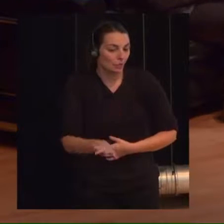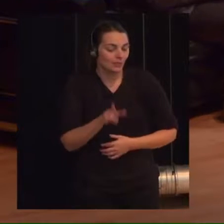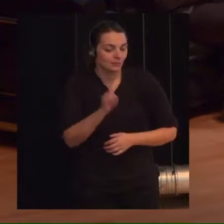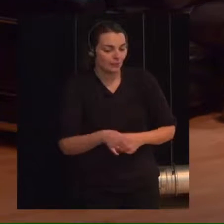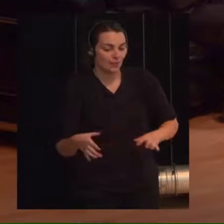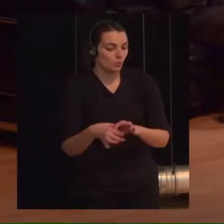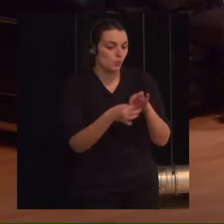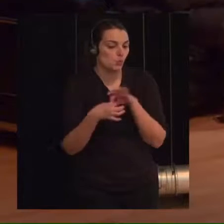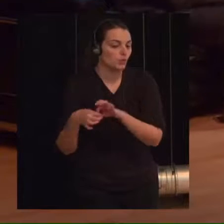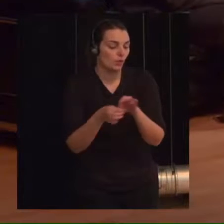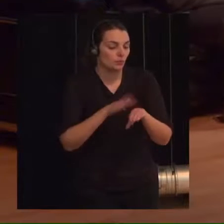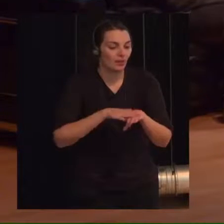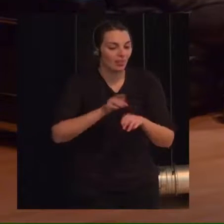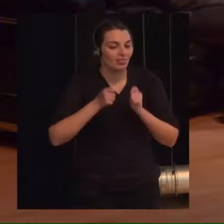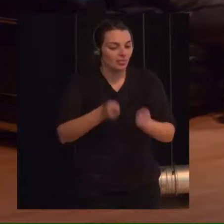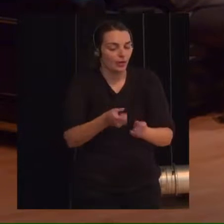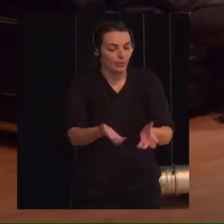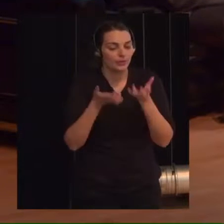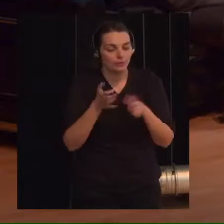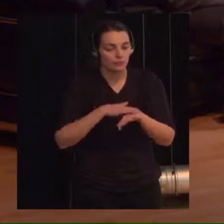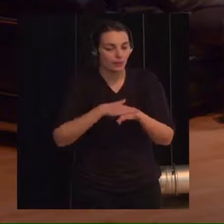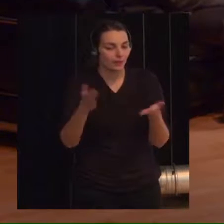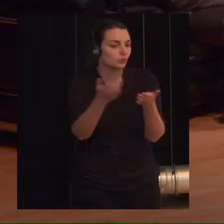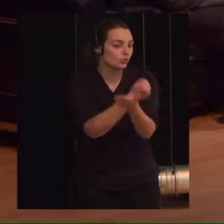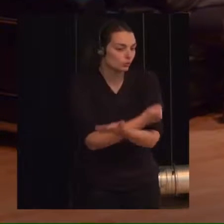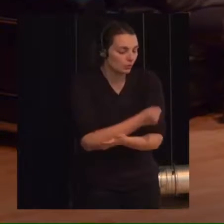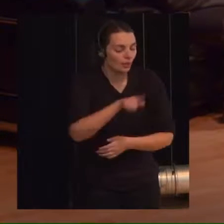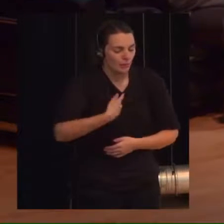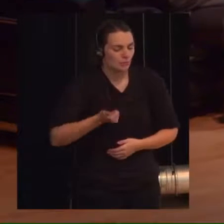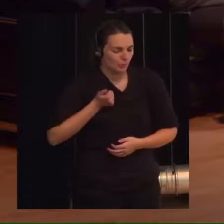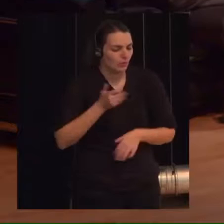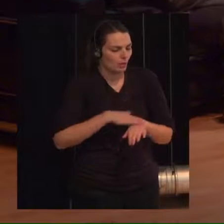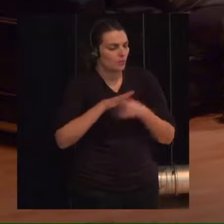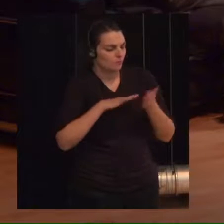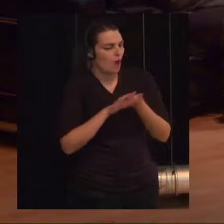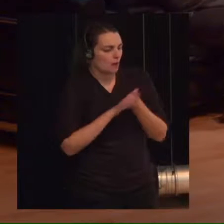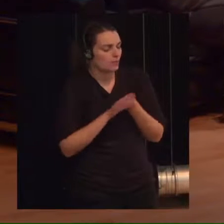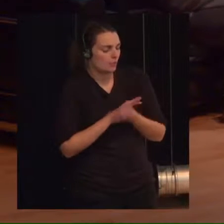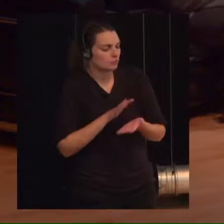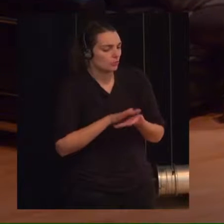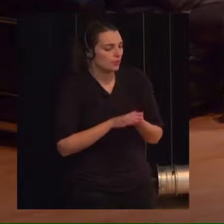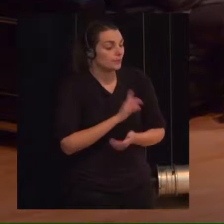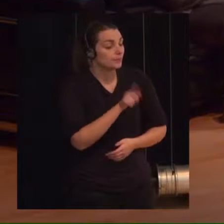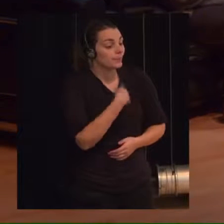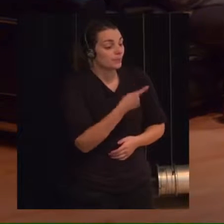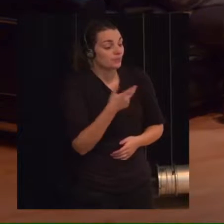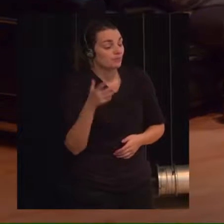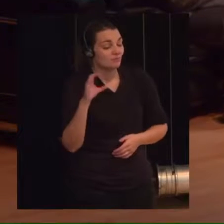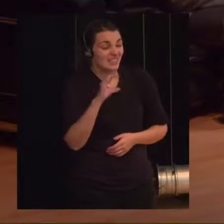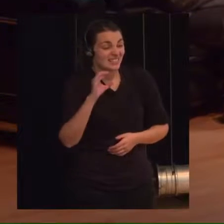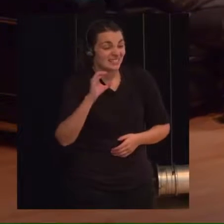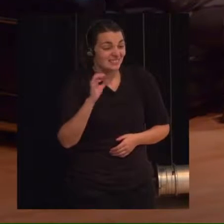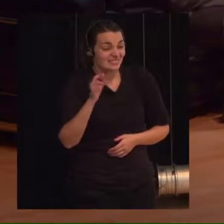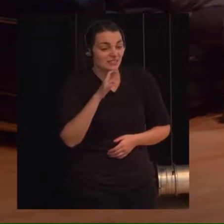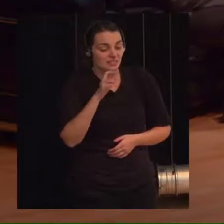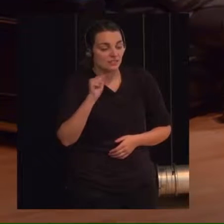generar beneficios para todas las partes involucradas, ¿no? Y tendremos oportunidad de hablar de todo ello. Y finalmente, Charles Kaidan. Charles